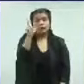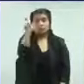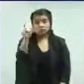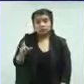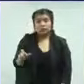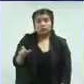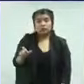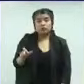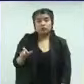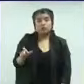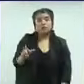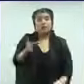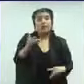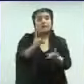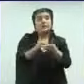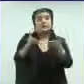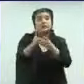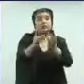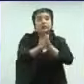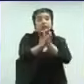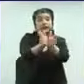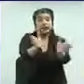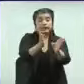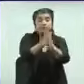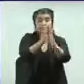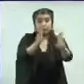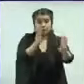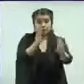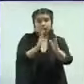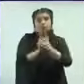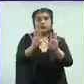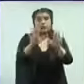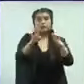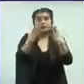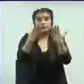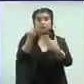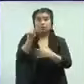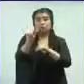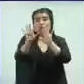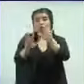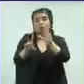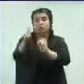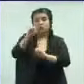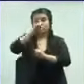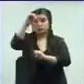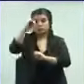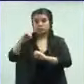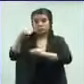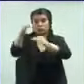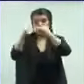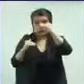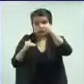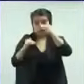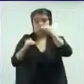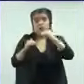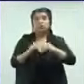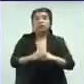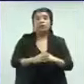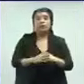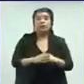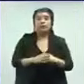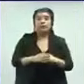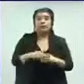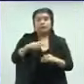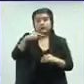casos de la Dirección General de Transporte con 19.11% de reducción, en el